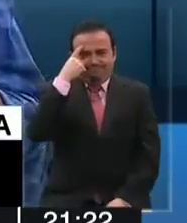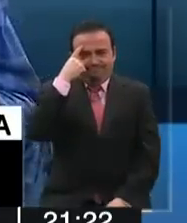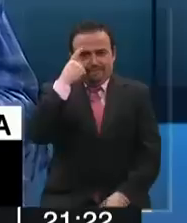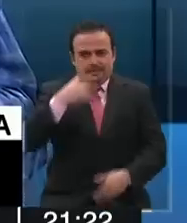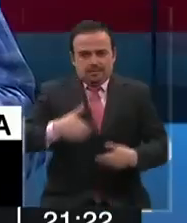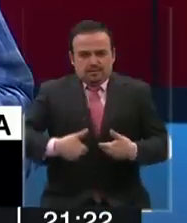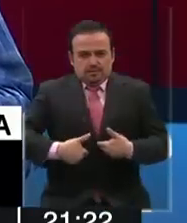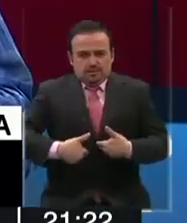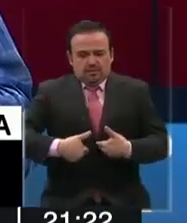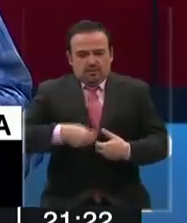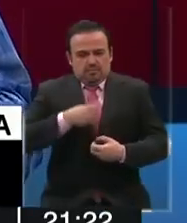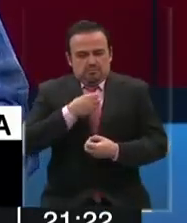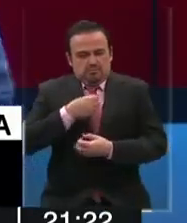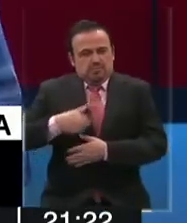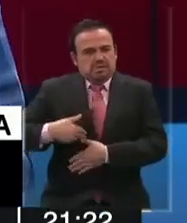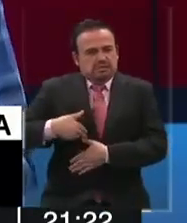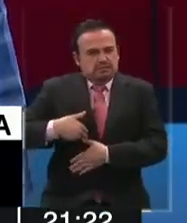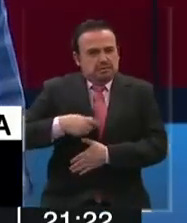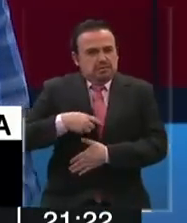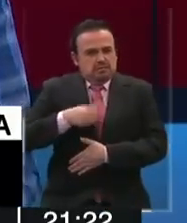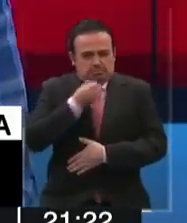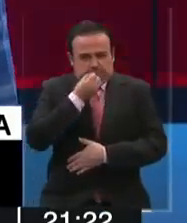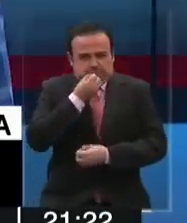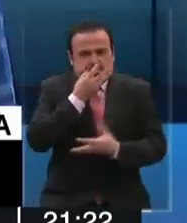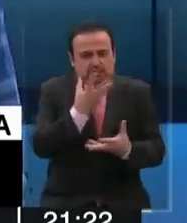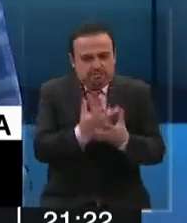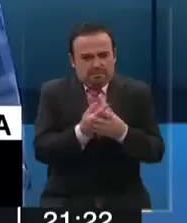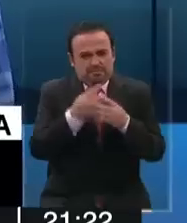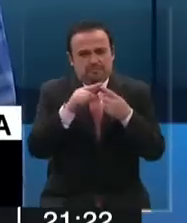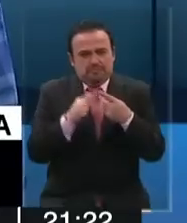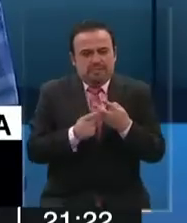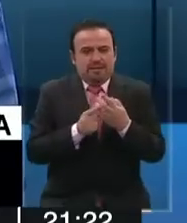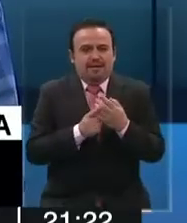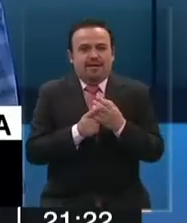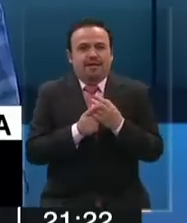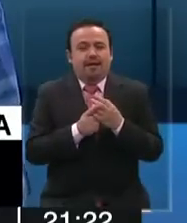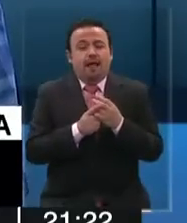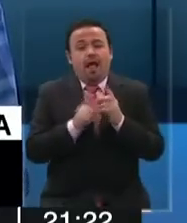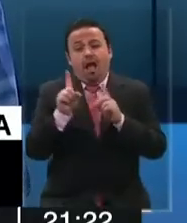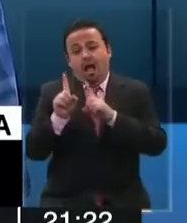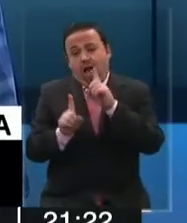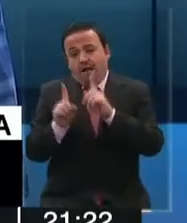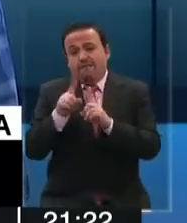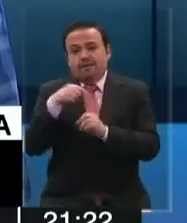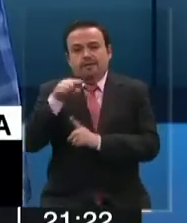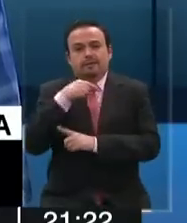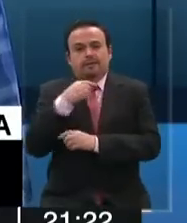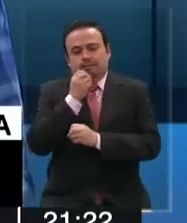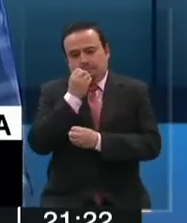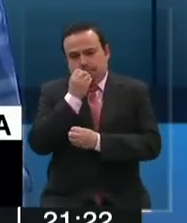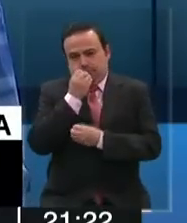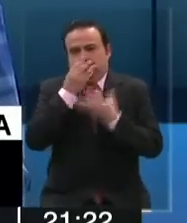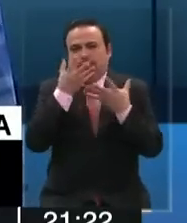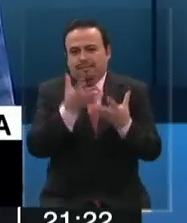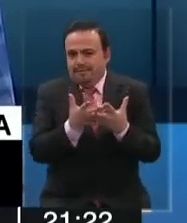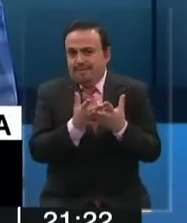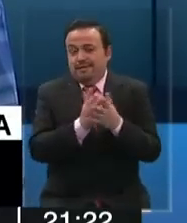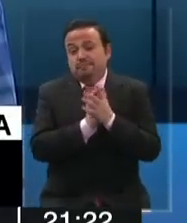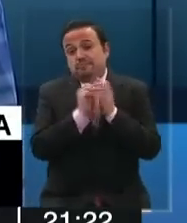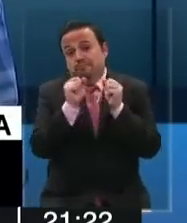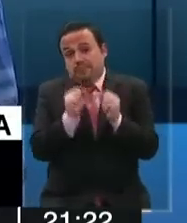racional por lo tanto a veces allí suelen escaparse expresiones que